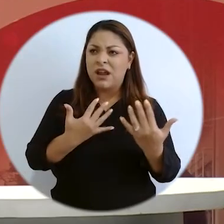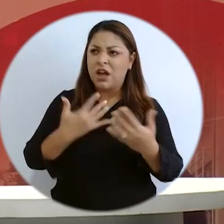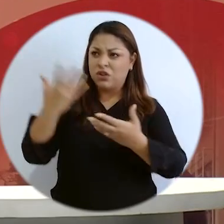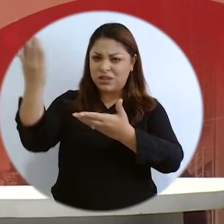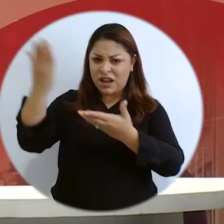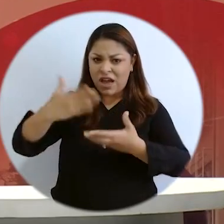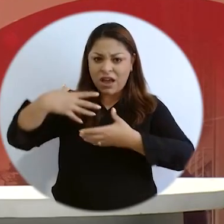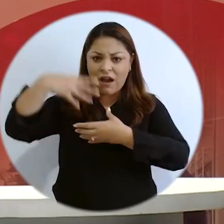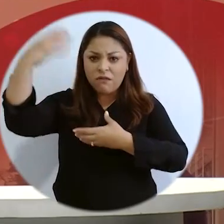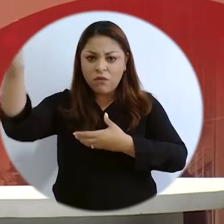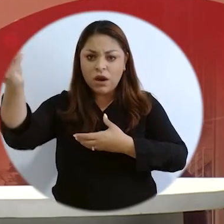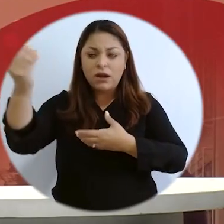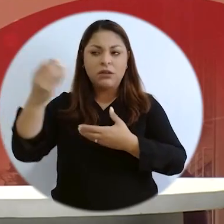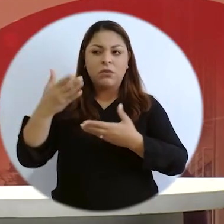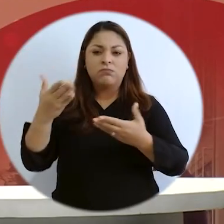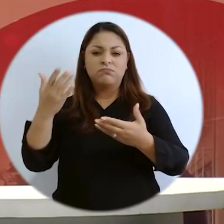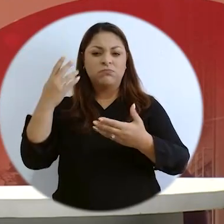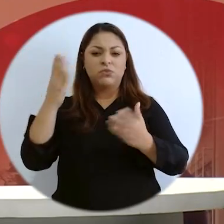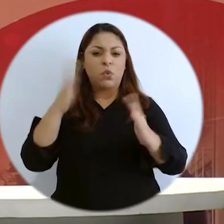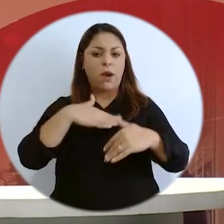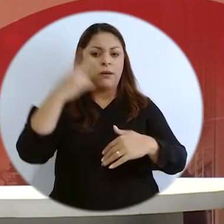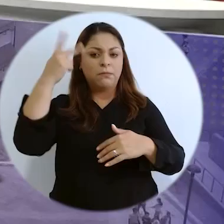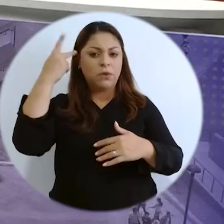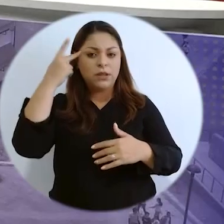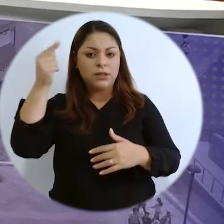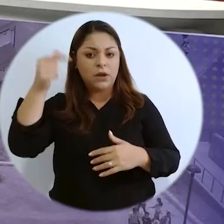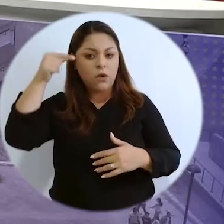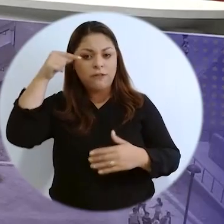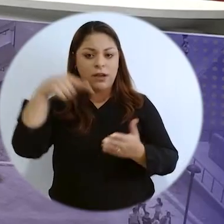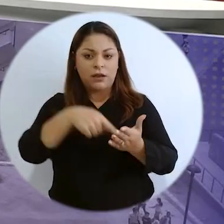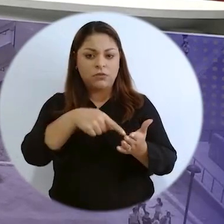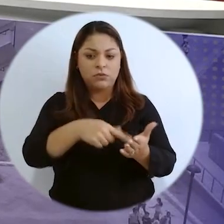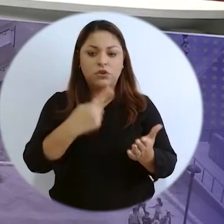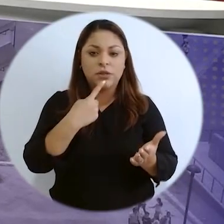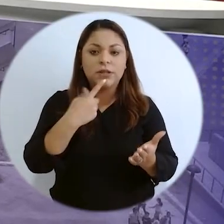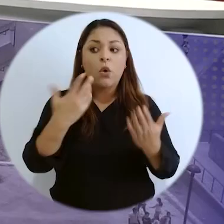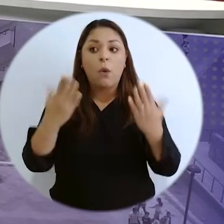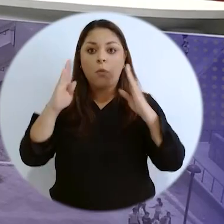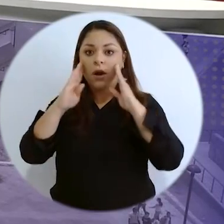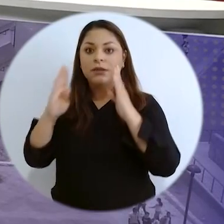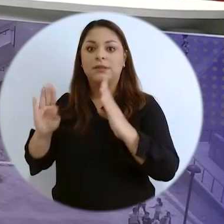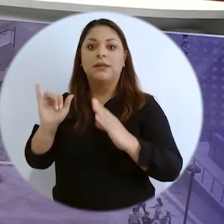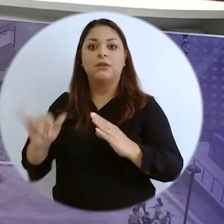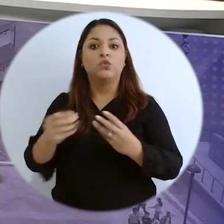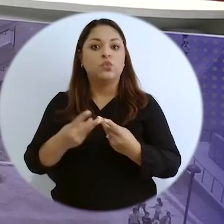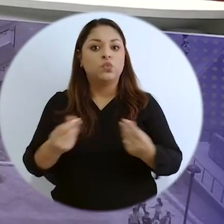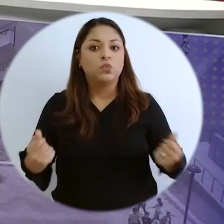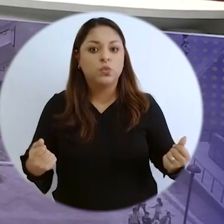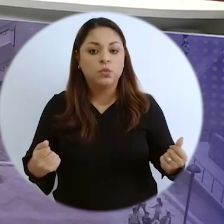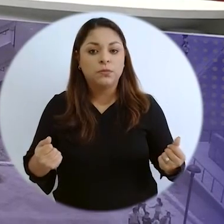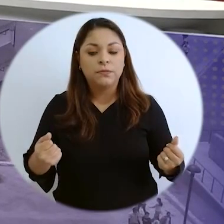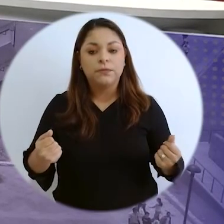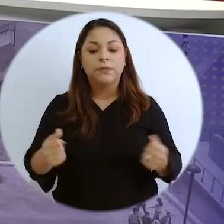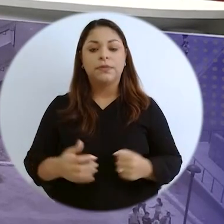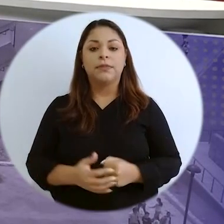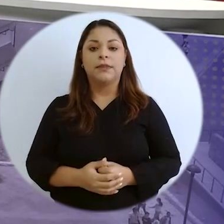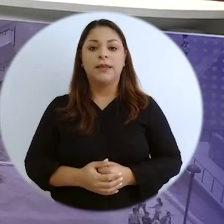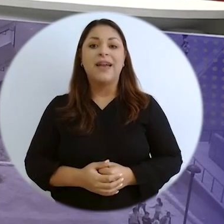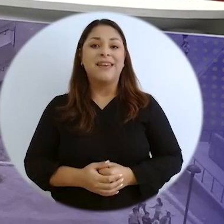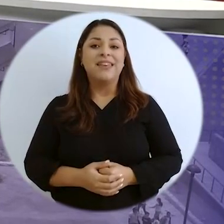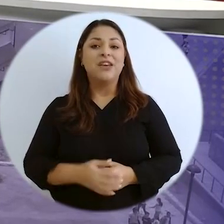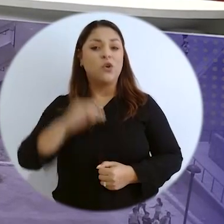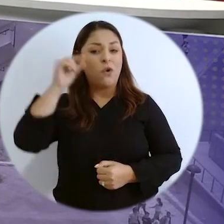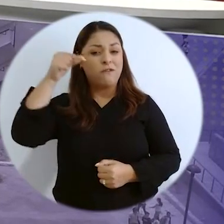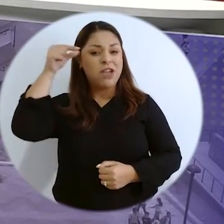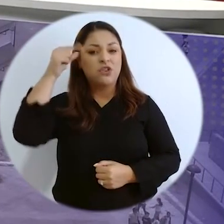está esperando traerla de afuera, que tampoco es parte de las políticas del gobierno. ¿Cómo vamos a atenderlo? Y bueno, y hablando de agendas, el gobierno